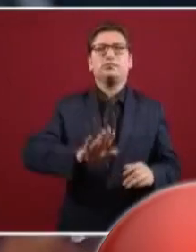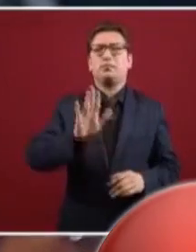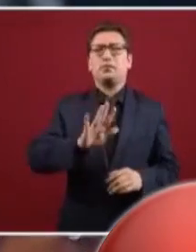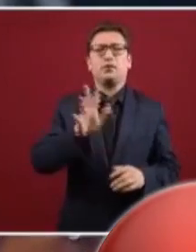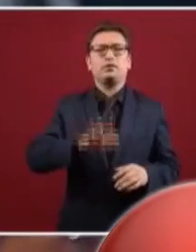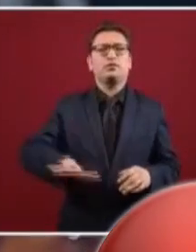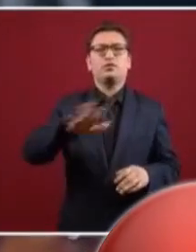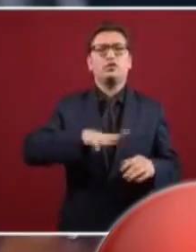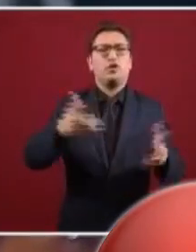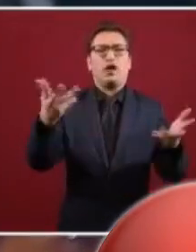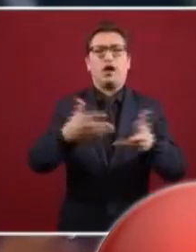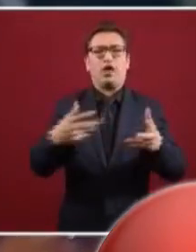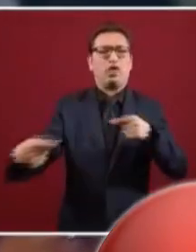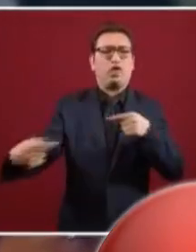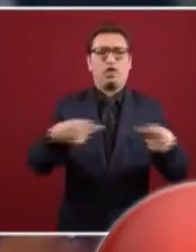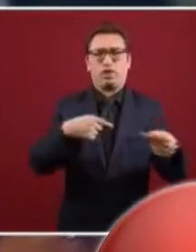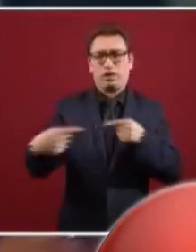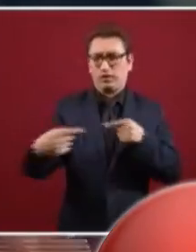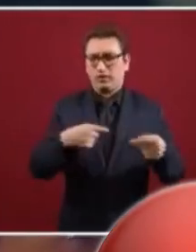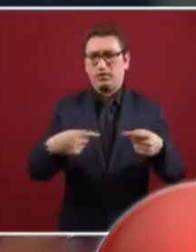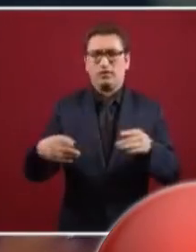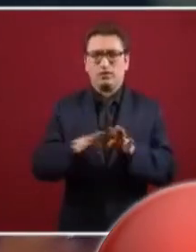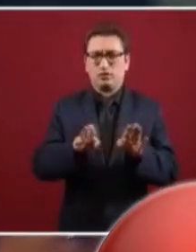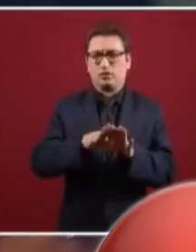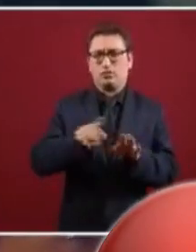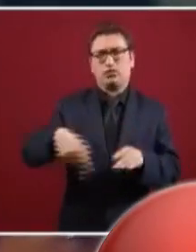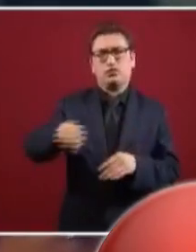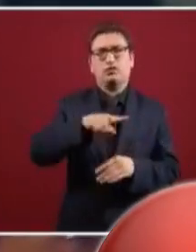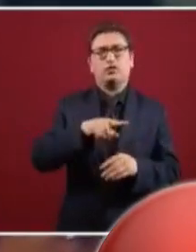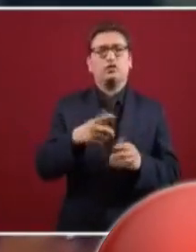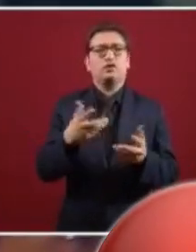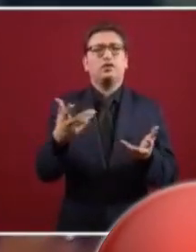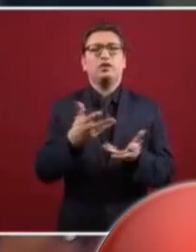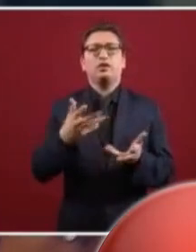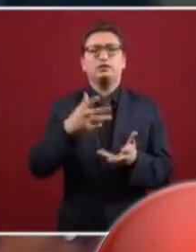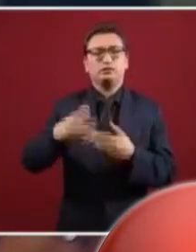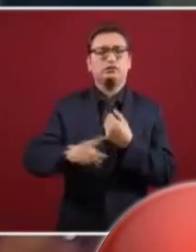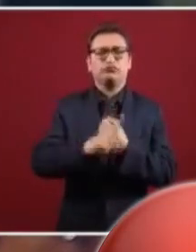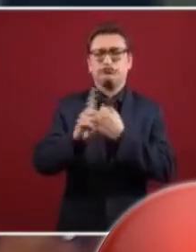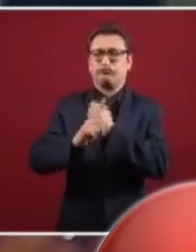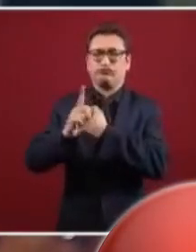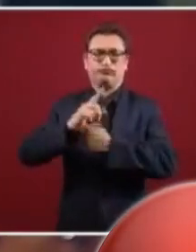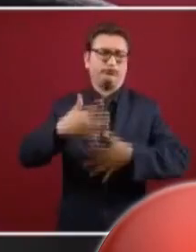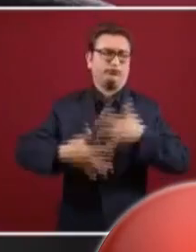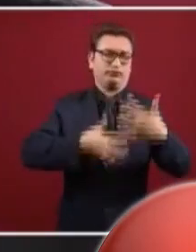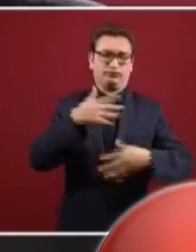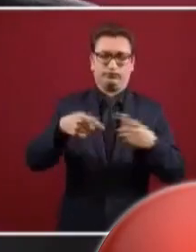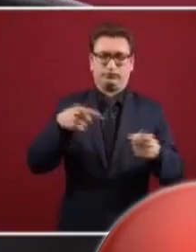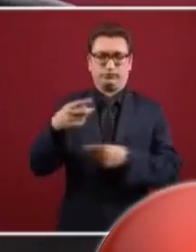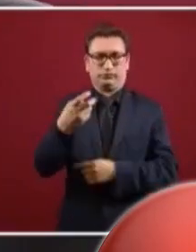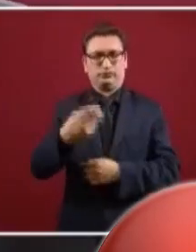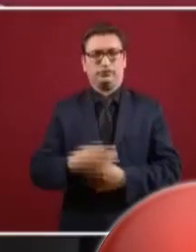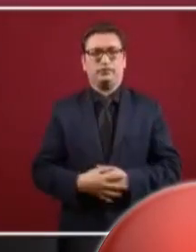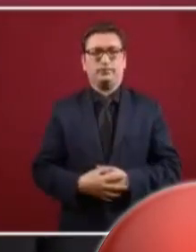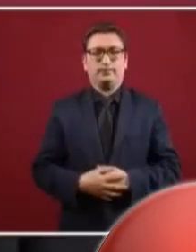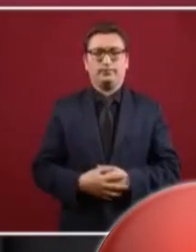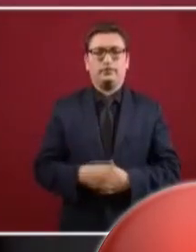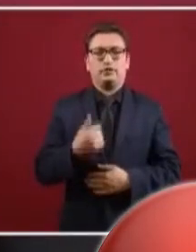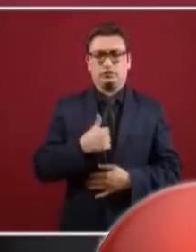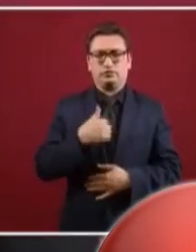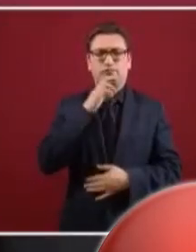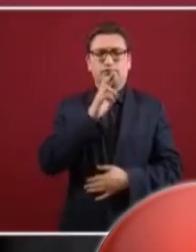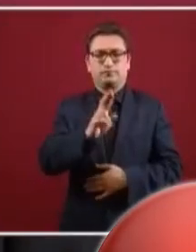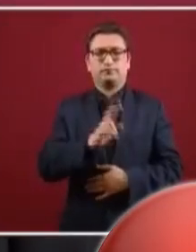una acción de guerra híbrida, casi como una operación Bengala, de donde se desata toda esta ola de violencia. Muchas gracias. Sí, yo contesto,